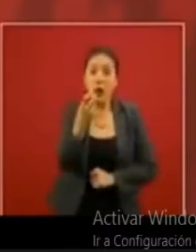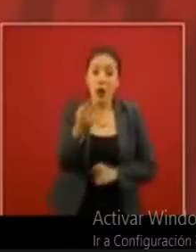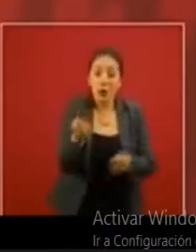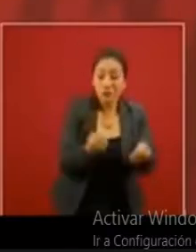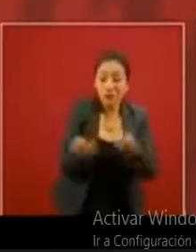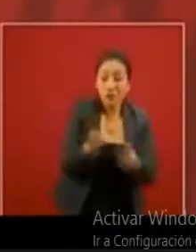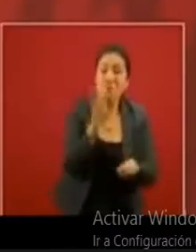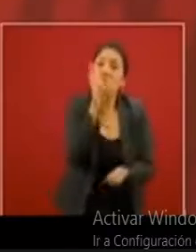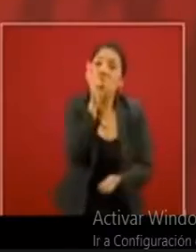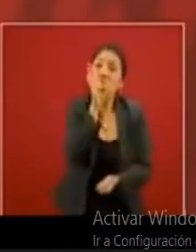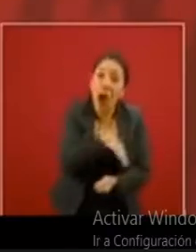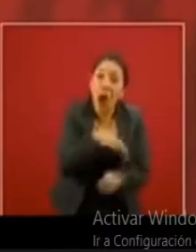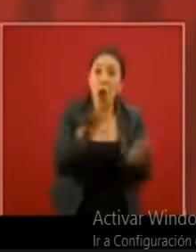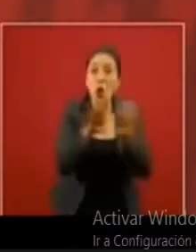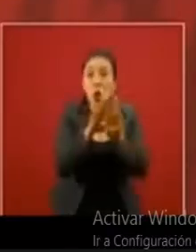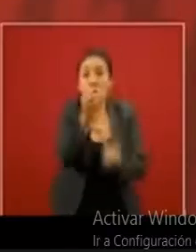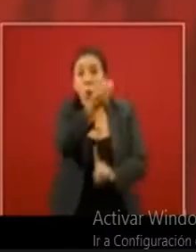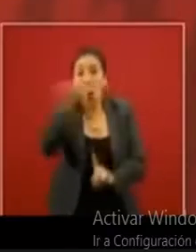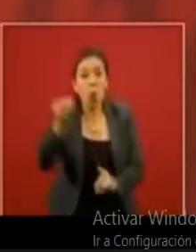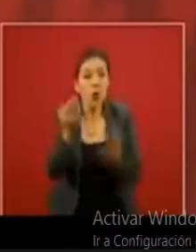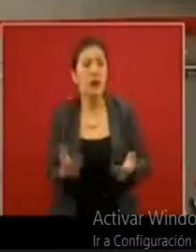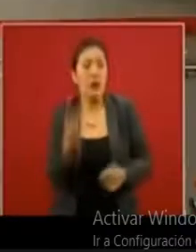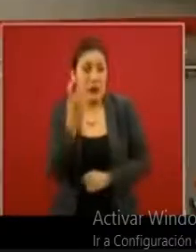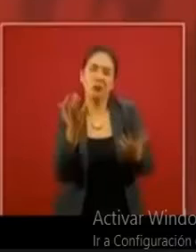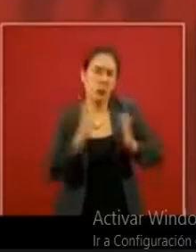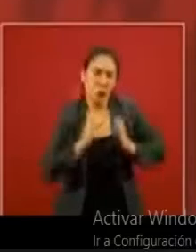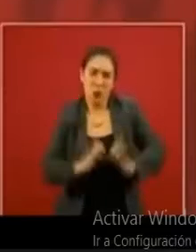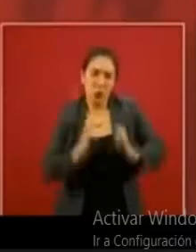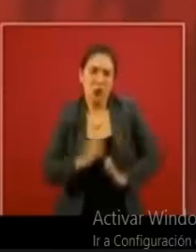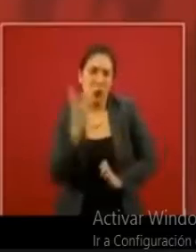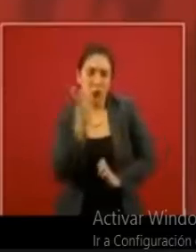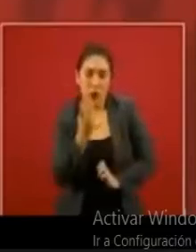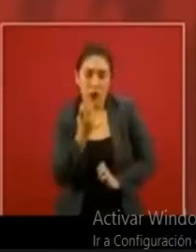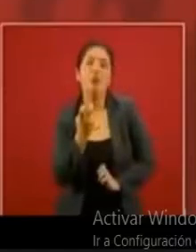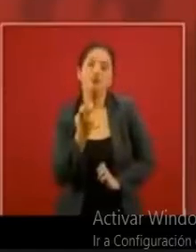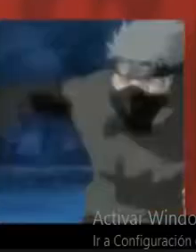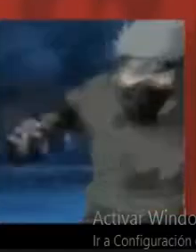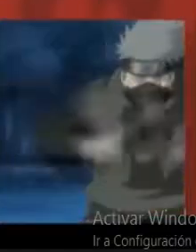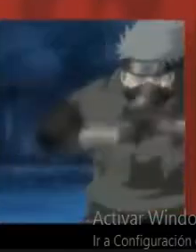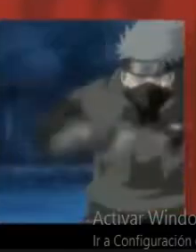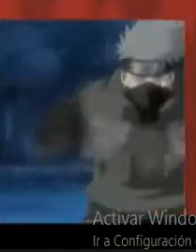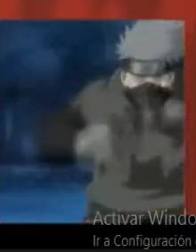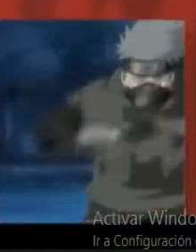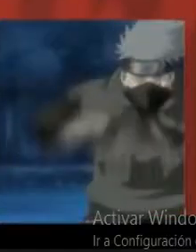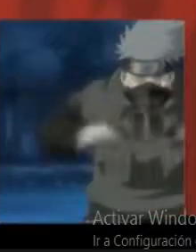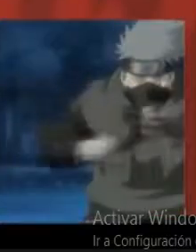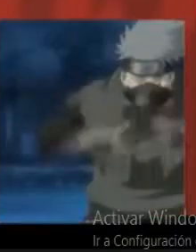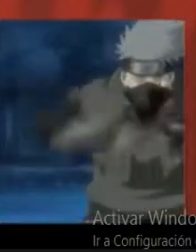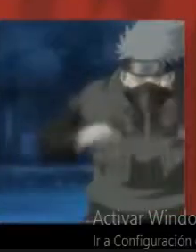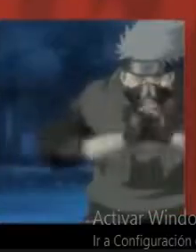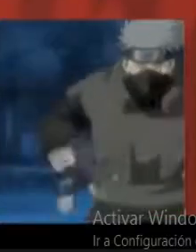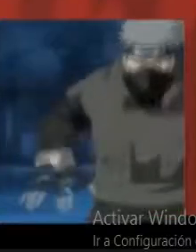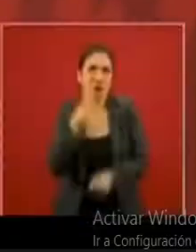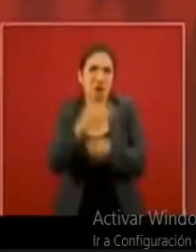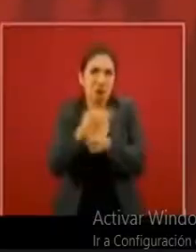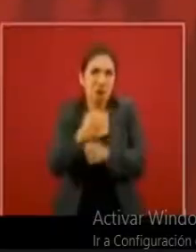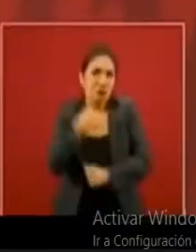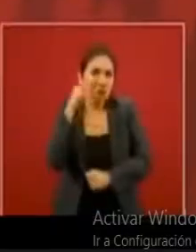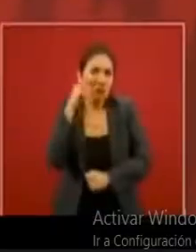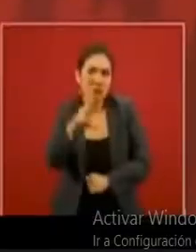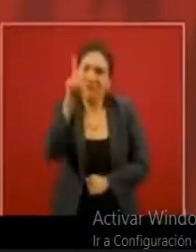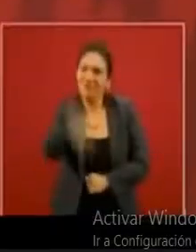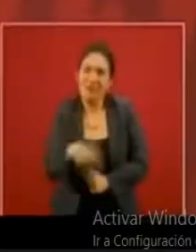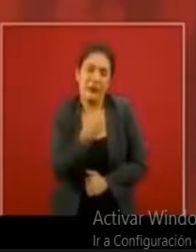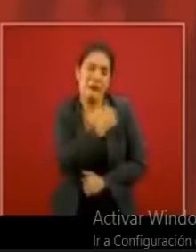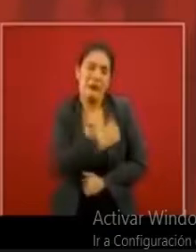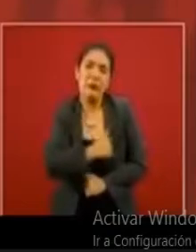no planeada, no estructurada de los videos. Por no eso me resulta particularmente